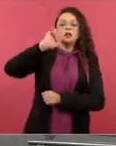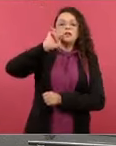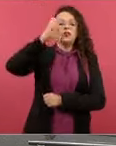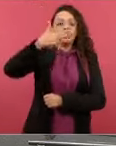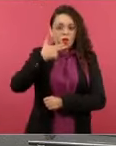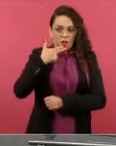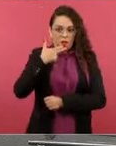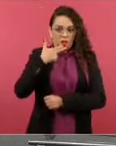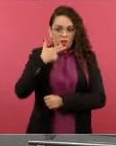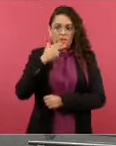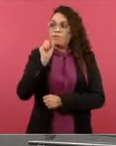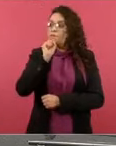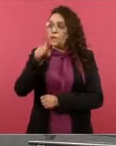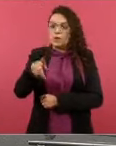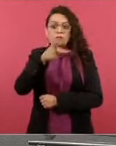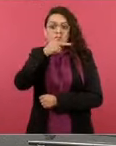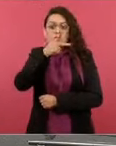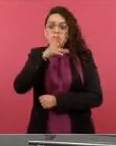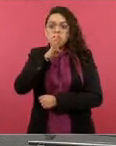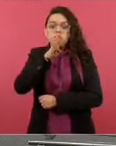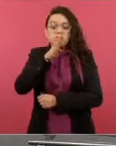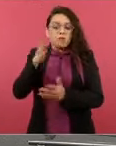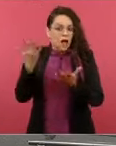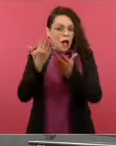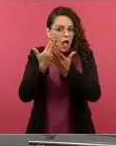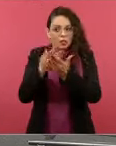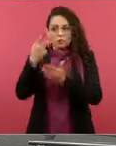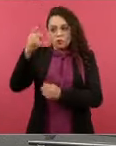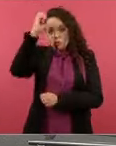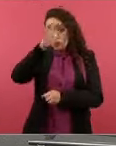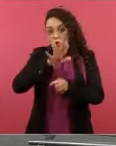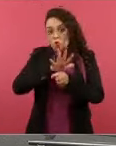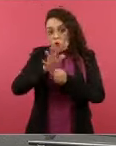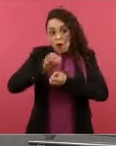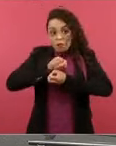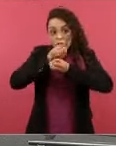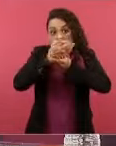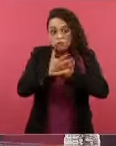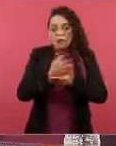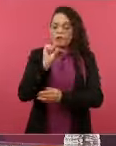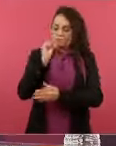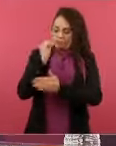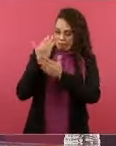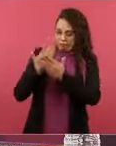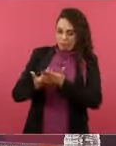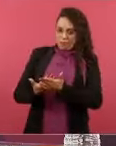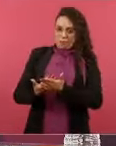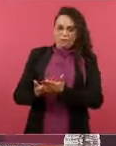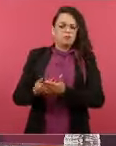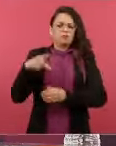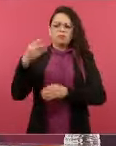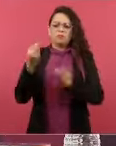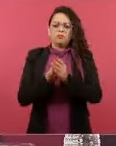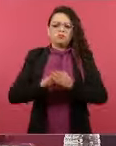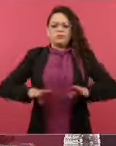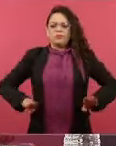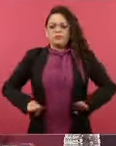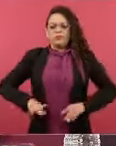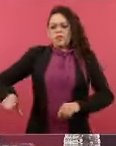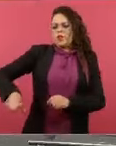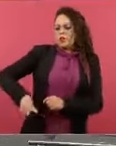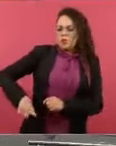de familia. Vamos a escucharlos. Esa es otra característica de este gobierno y característica de la Secretaría de Educación Pública, y